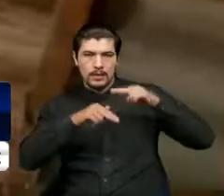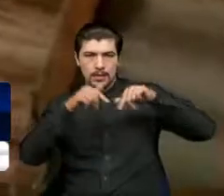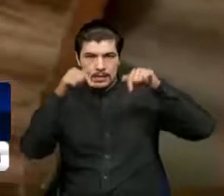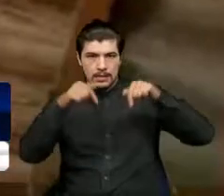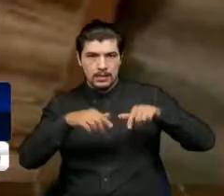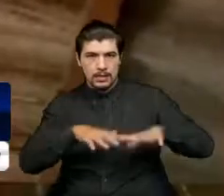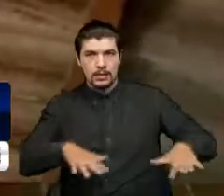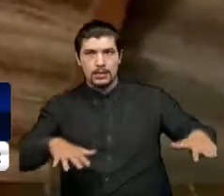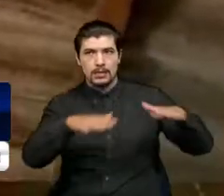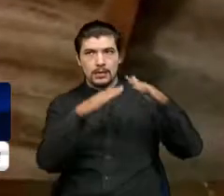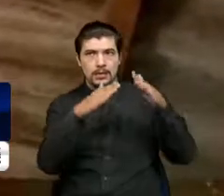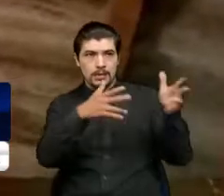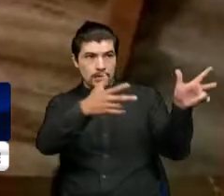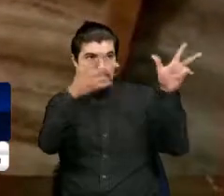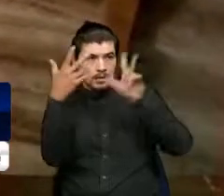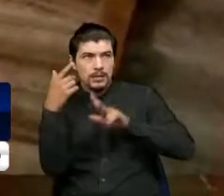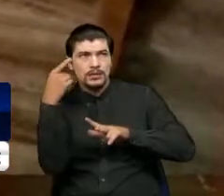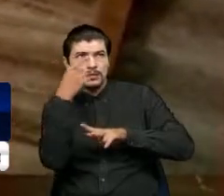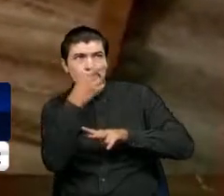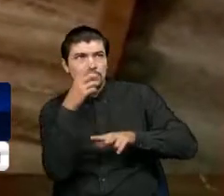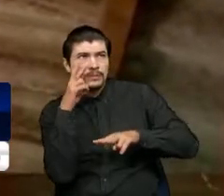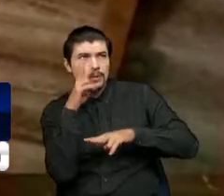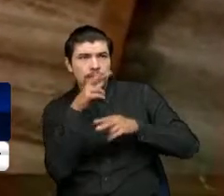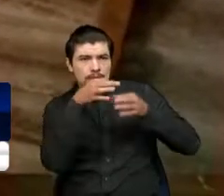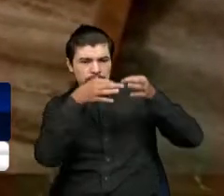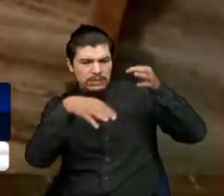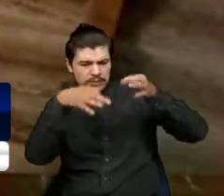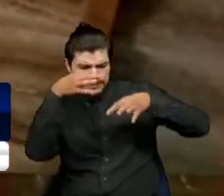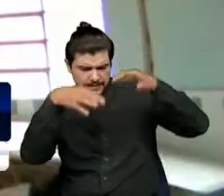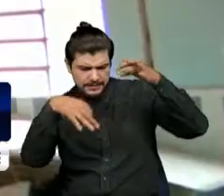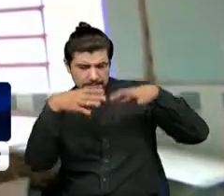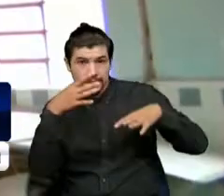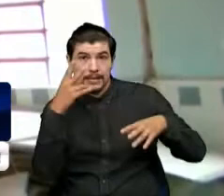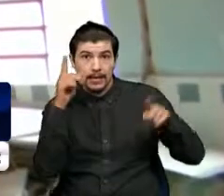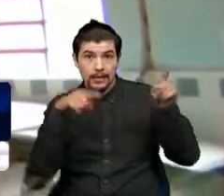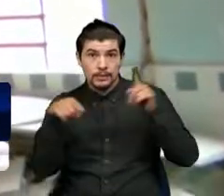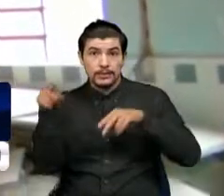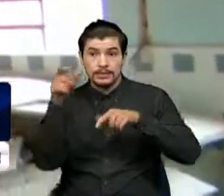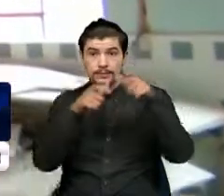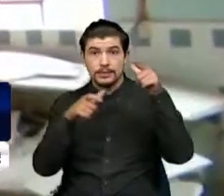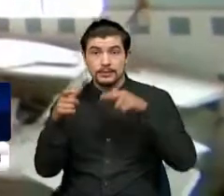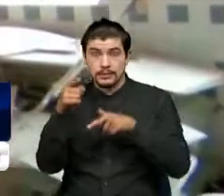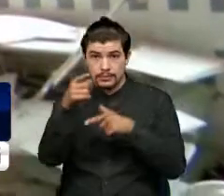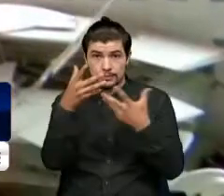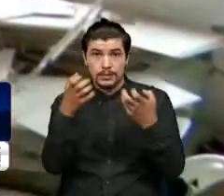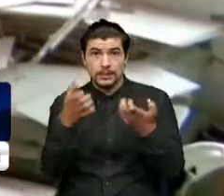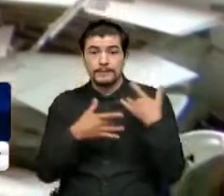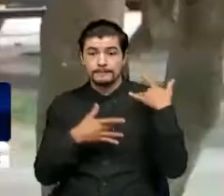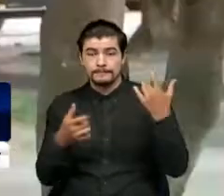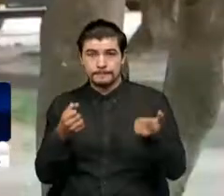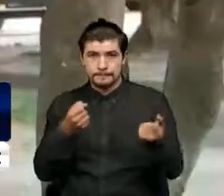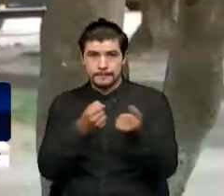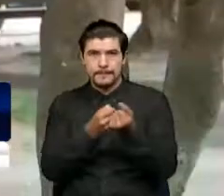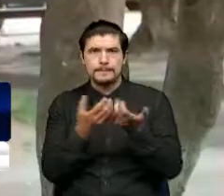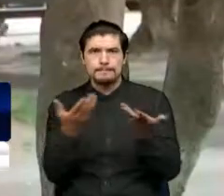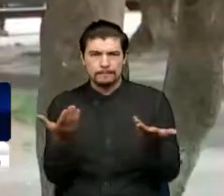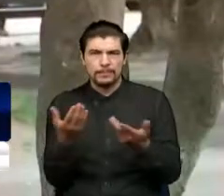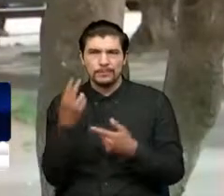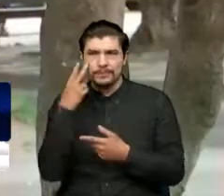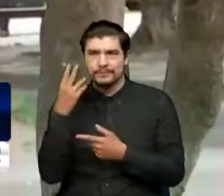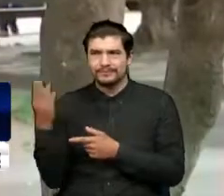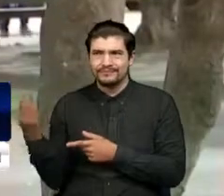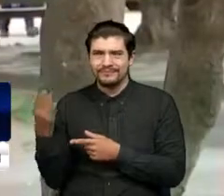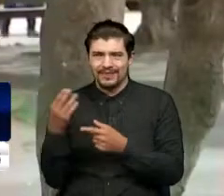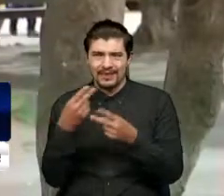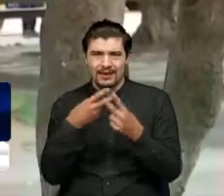instalaciones que están en muy malas condiciones. Las personas que también deseen donar lo pueden hacer a través de una cuenta